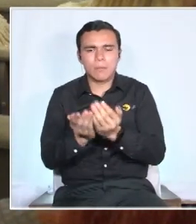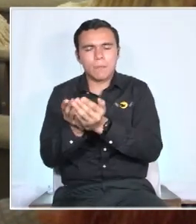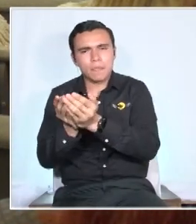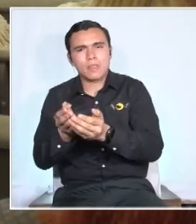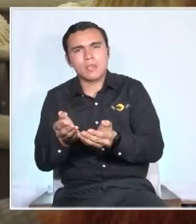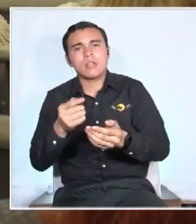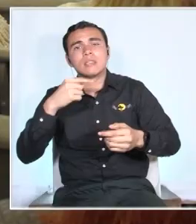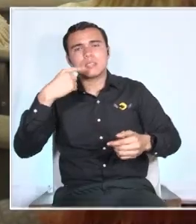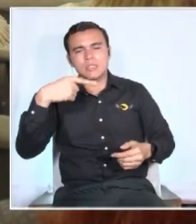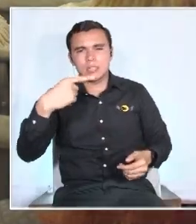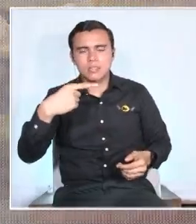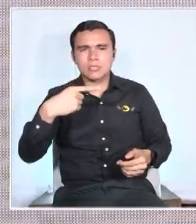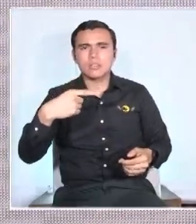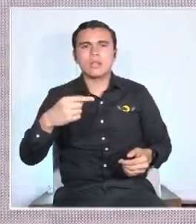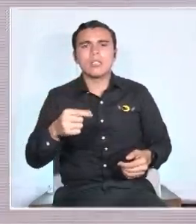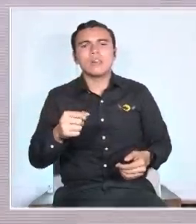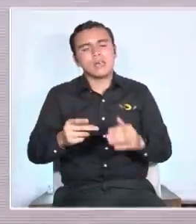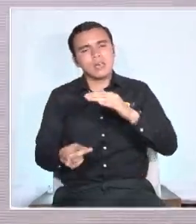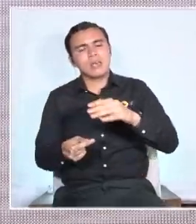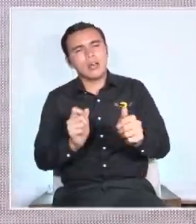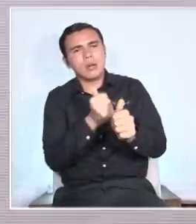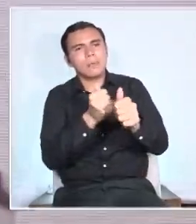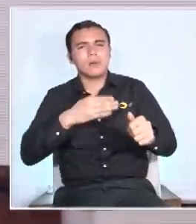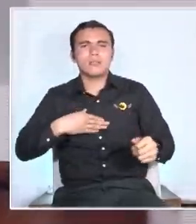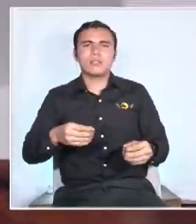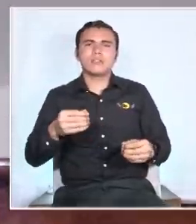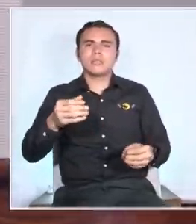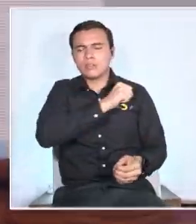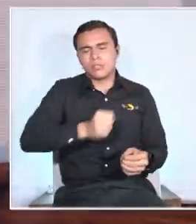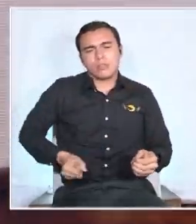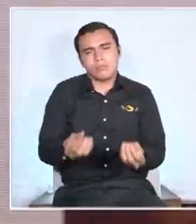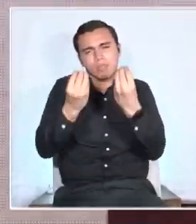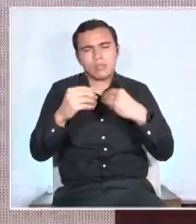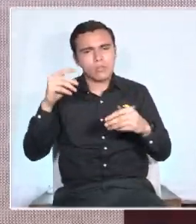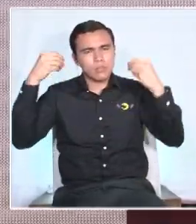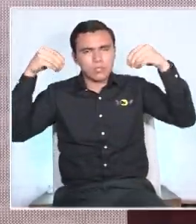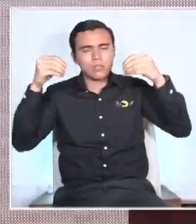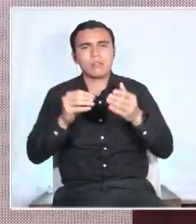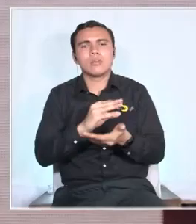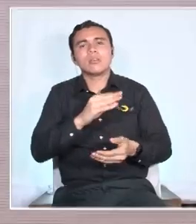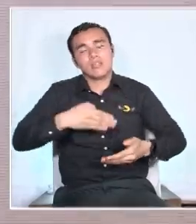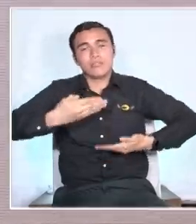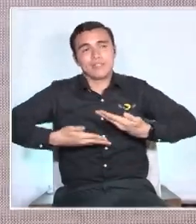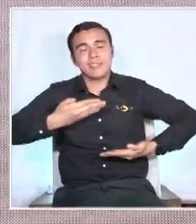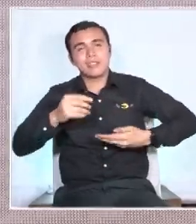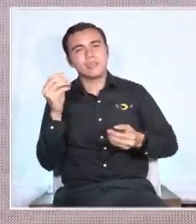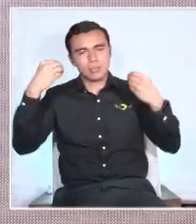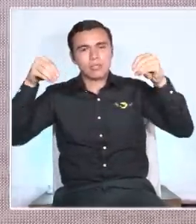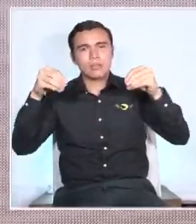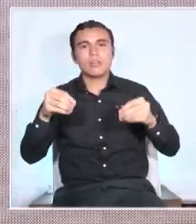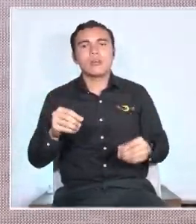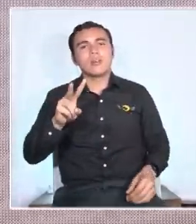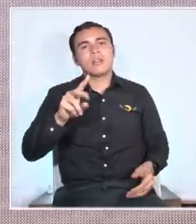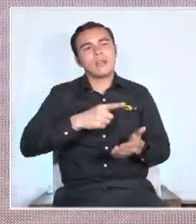testificas: apóstol, el Señor me dio un negocio y ahora estoy contento por ese negocio. Y a las 2 semanas el negocio